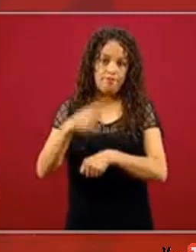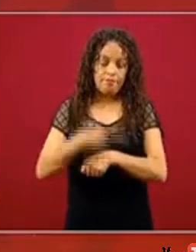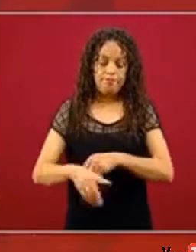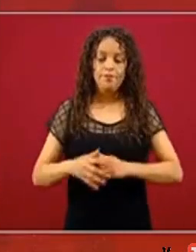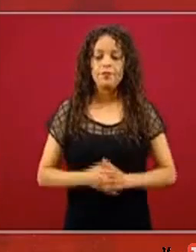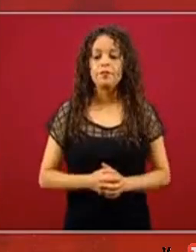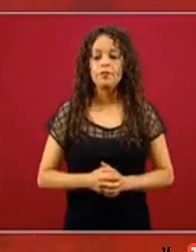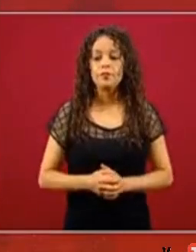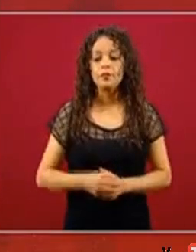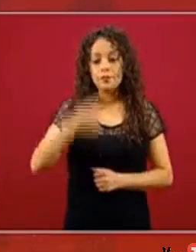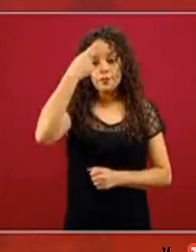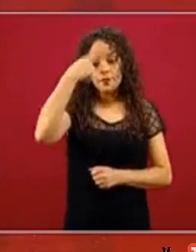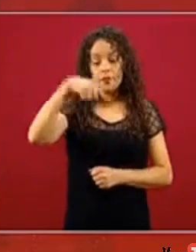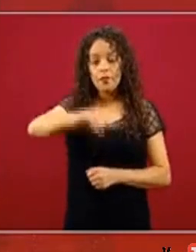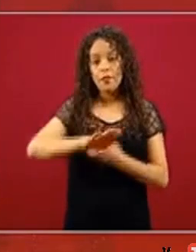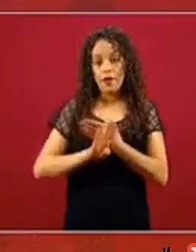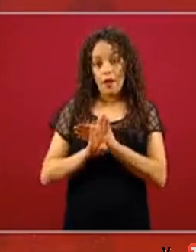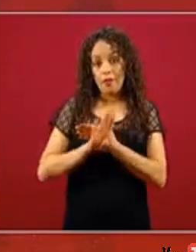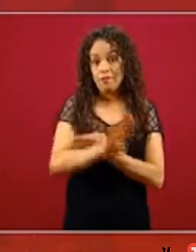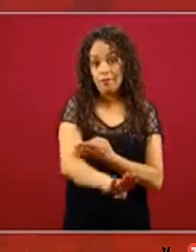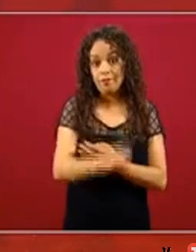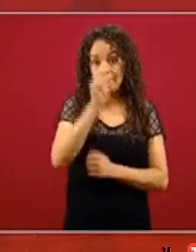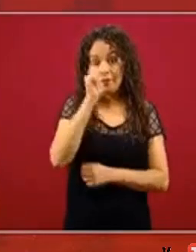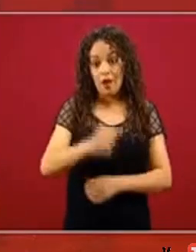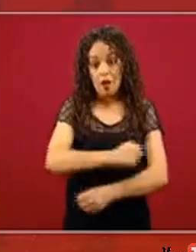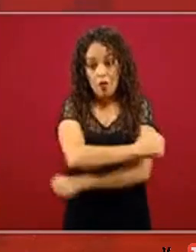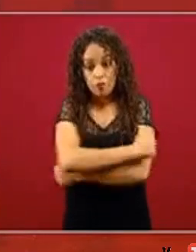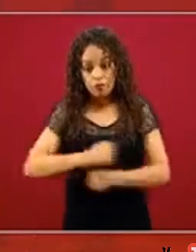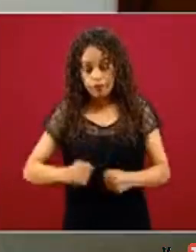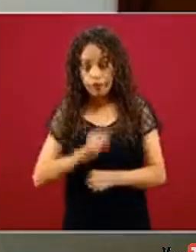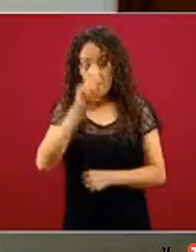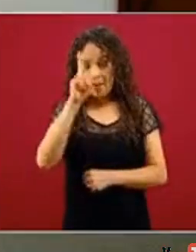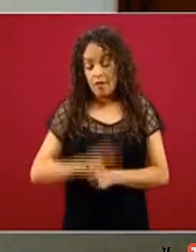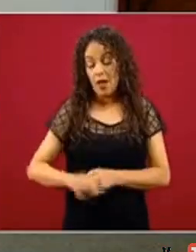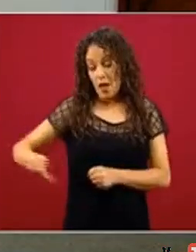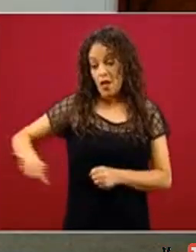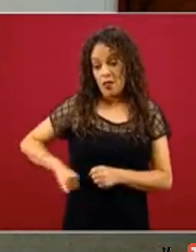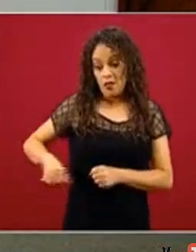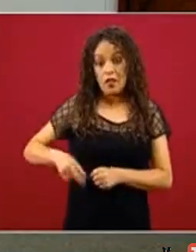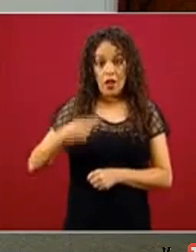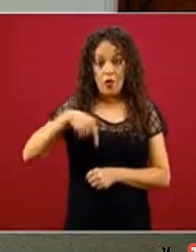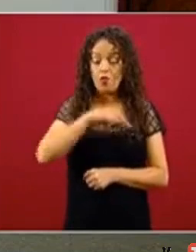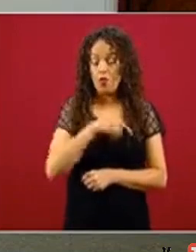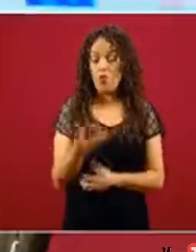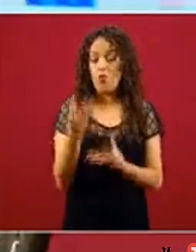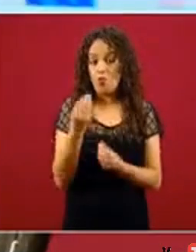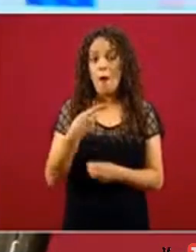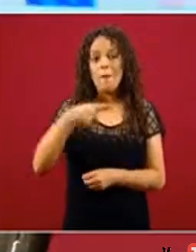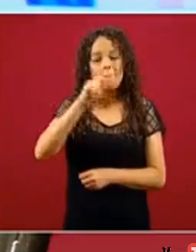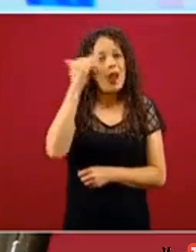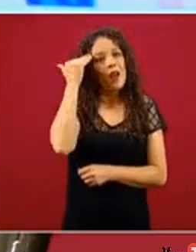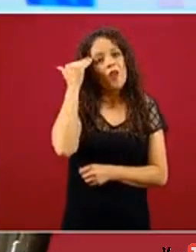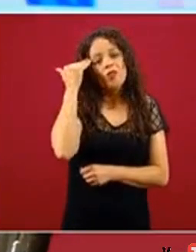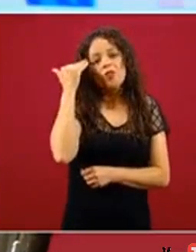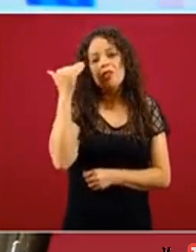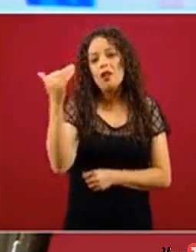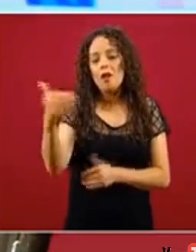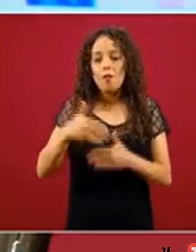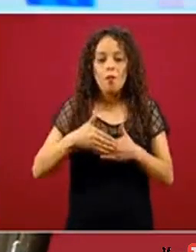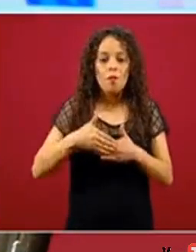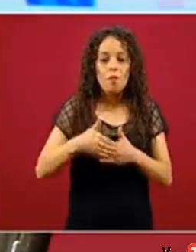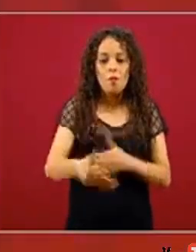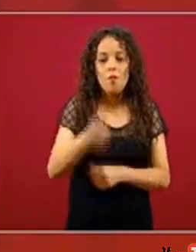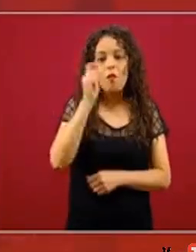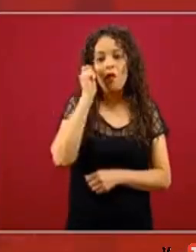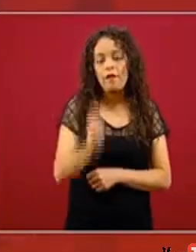de obesidad, lo que le pediría es un tema de enorme interés para nosotros, nos llevaría mucho tiempo, es prácticamente un tema en sí mismo, y vamos